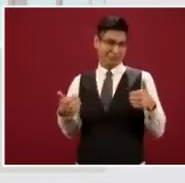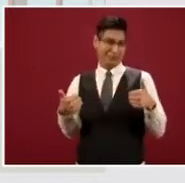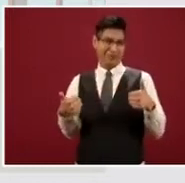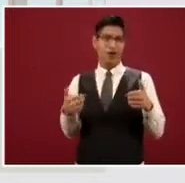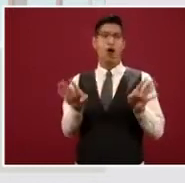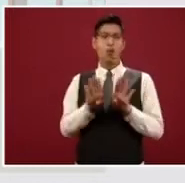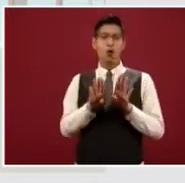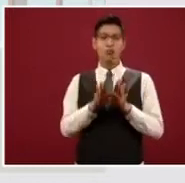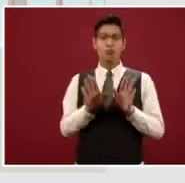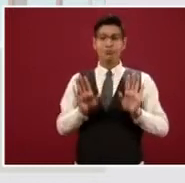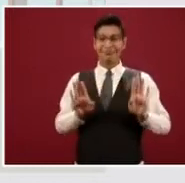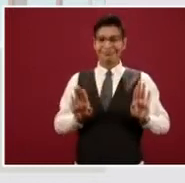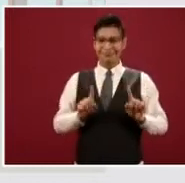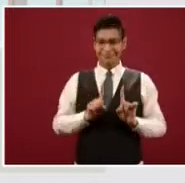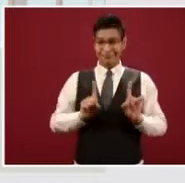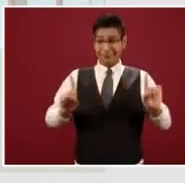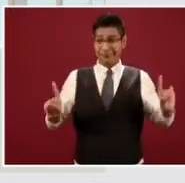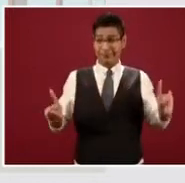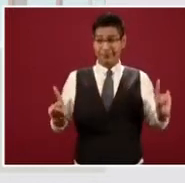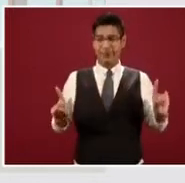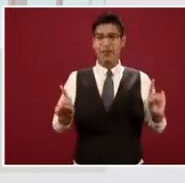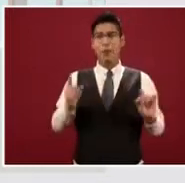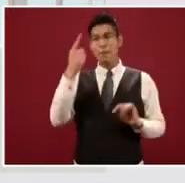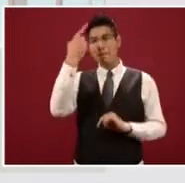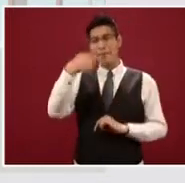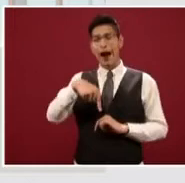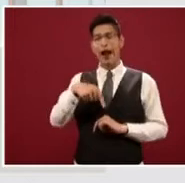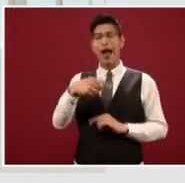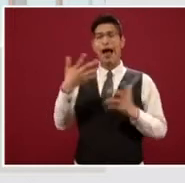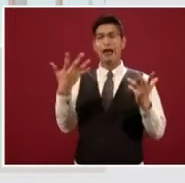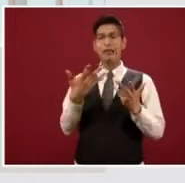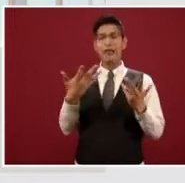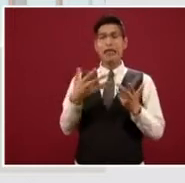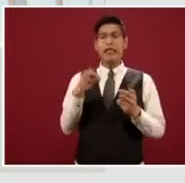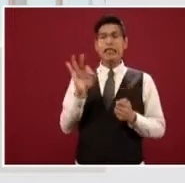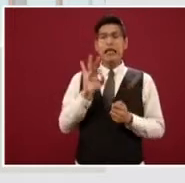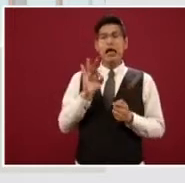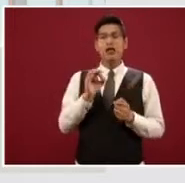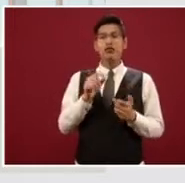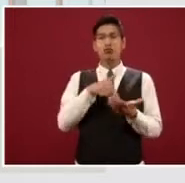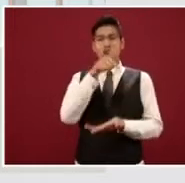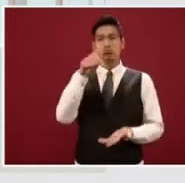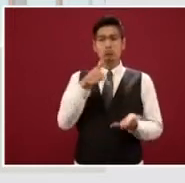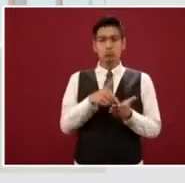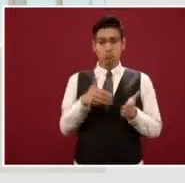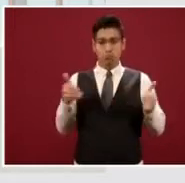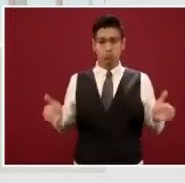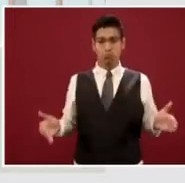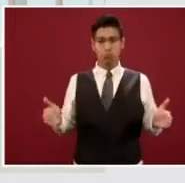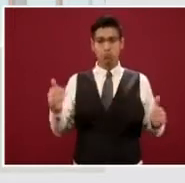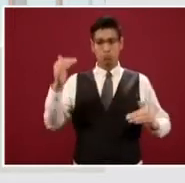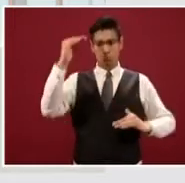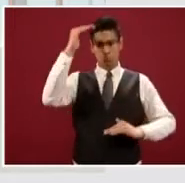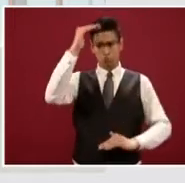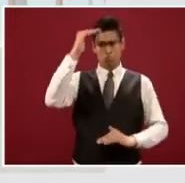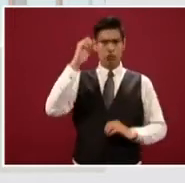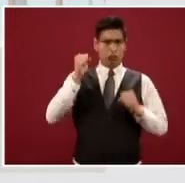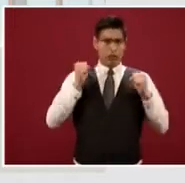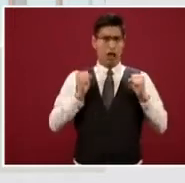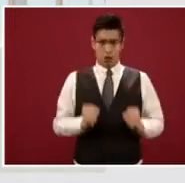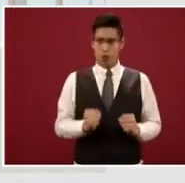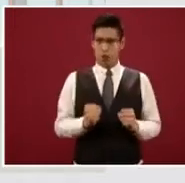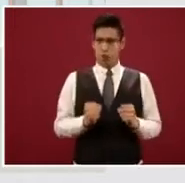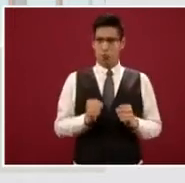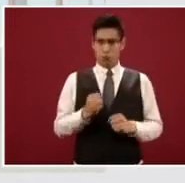principales atribuciones es poder generar un espacio seguro alrededor de cada una de